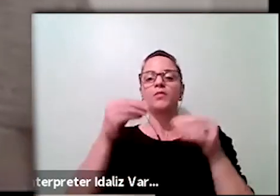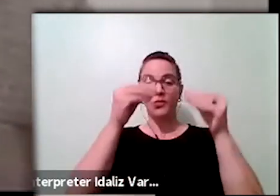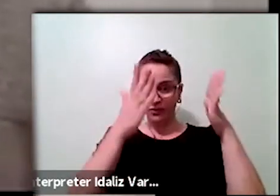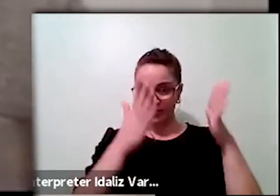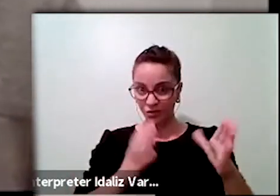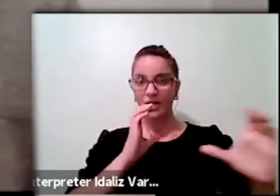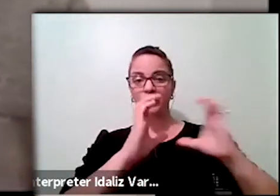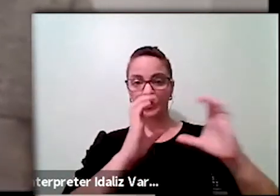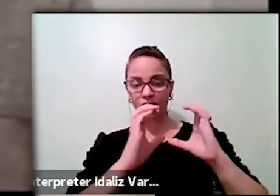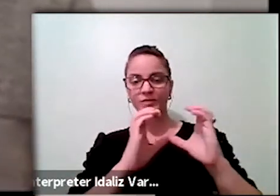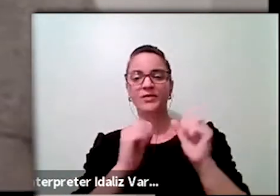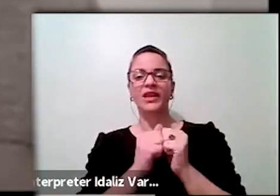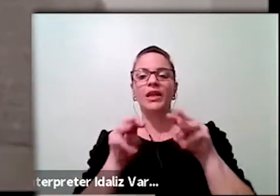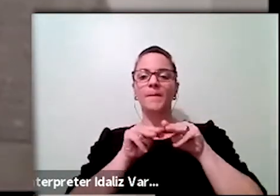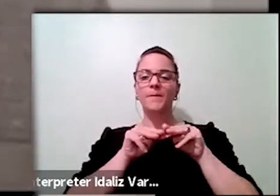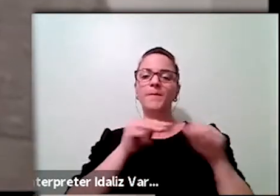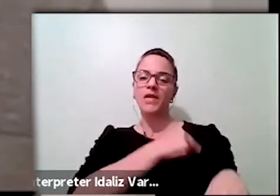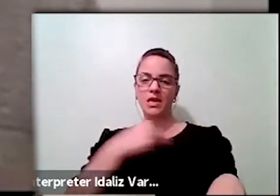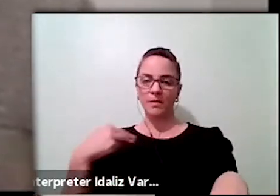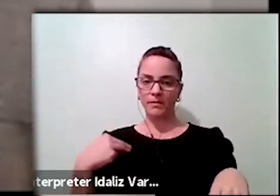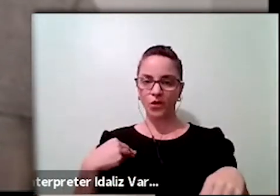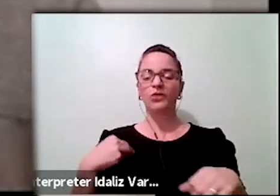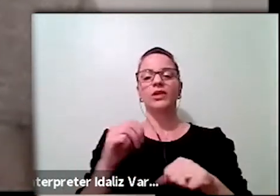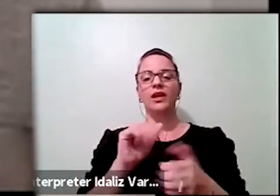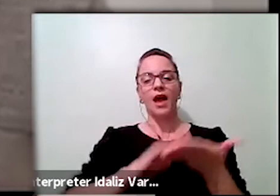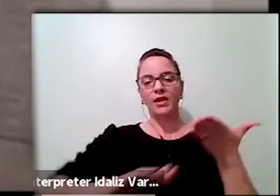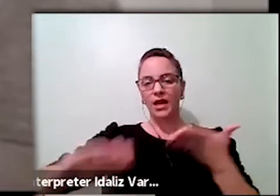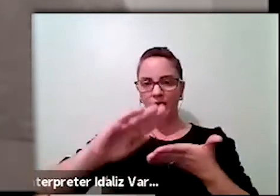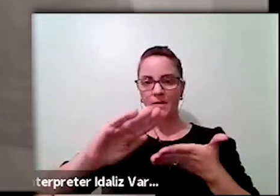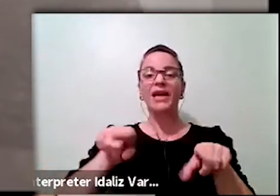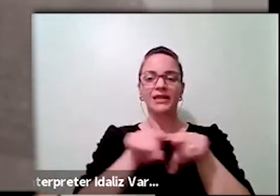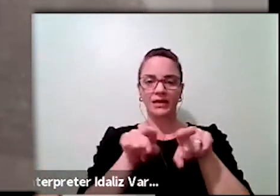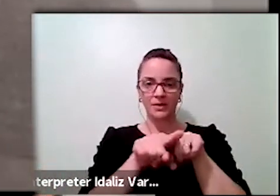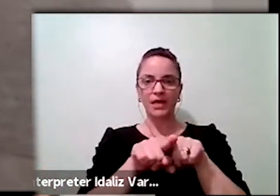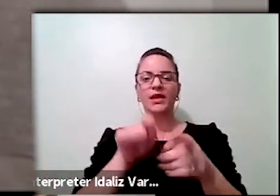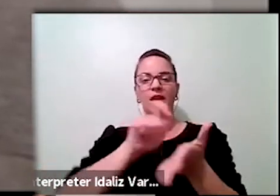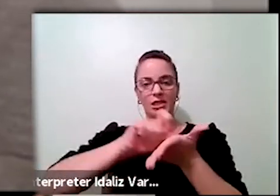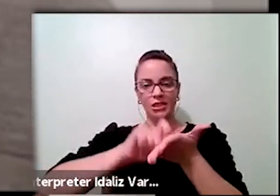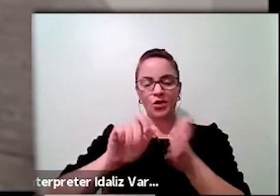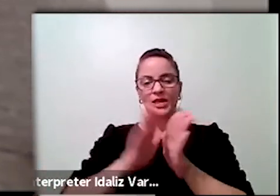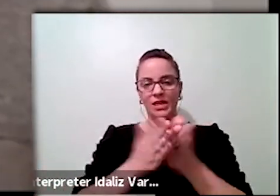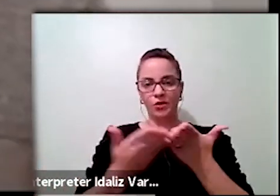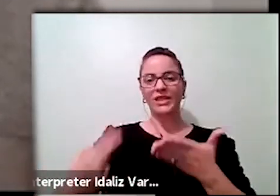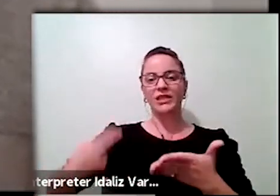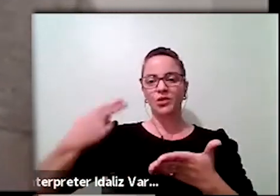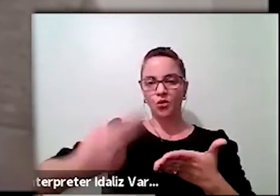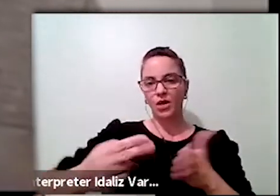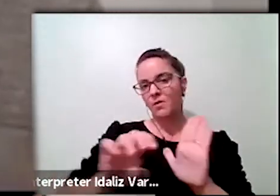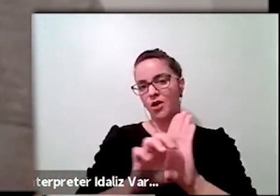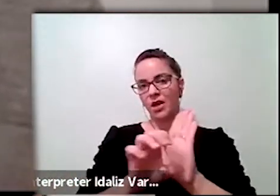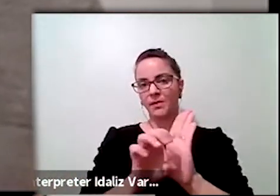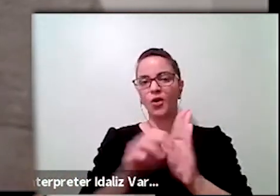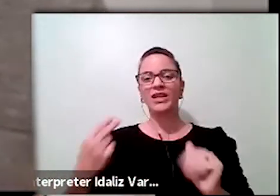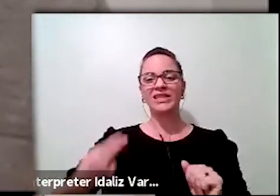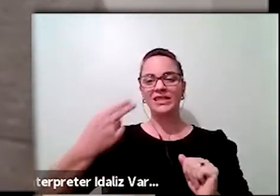la Academia de Historia Puertorriqueña y quien ha publicado varios libros de historias, entre ellos el de la historia